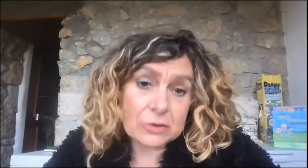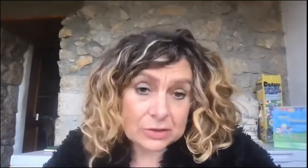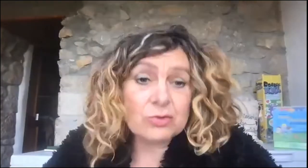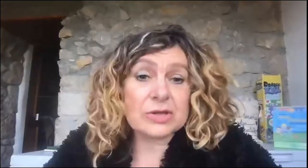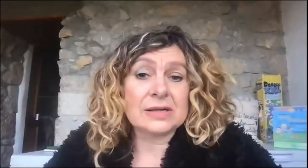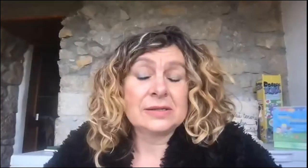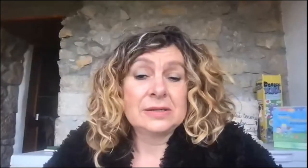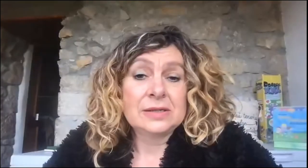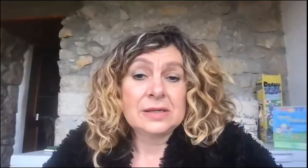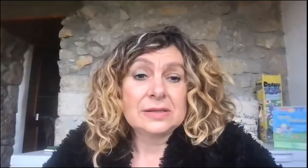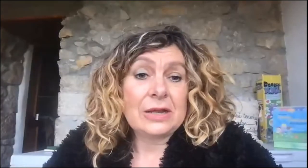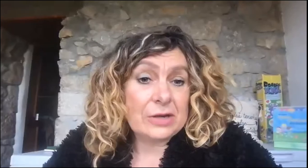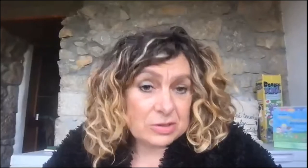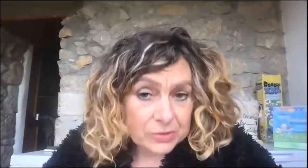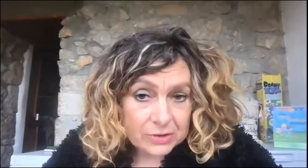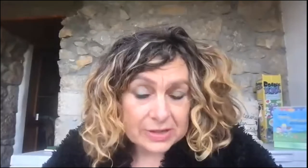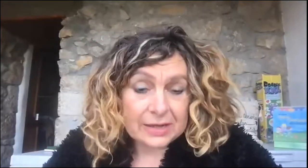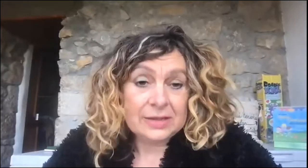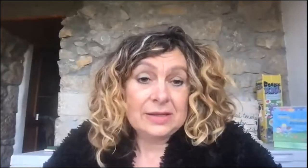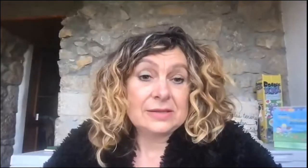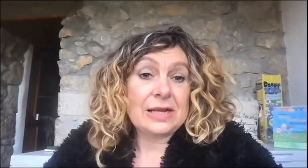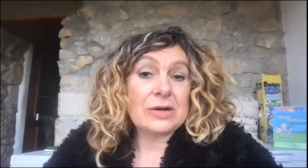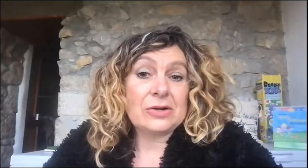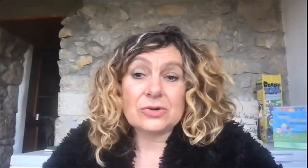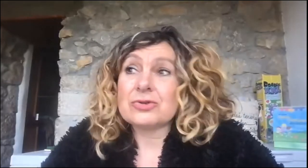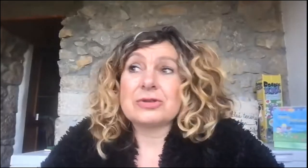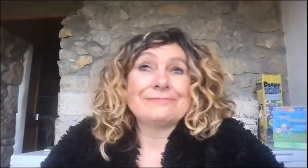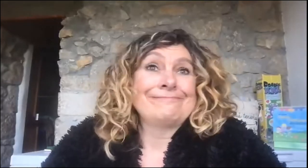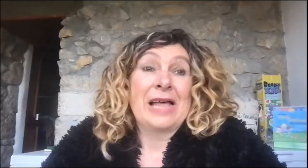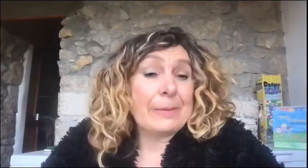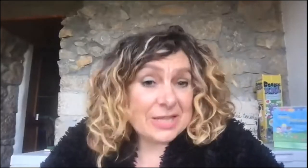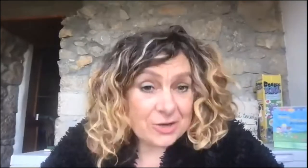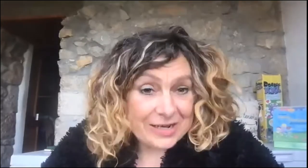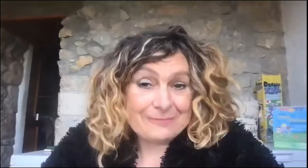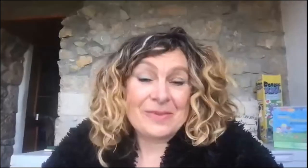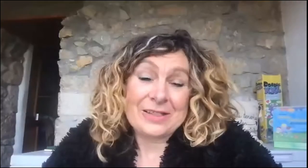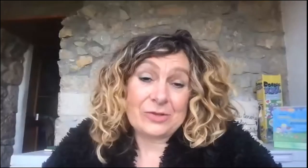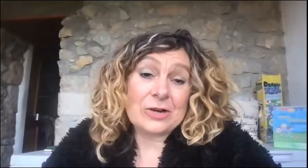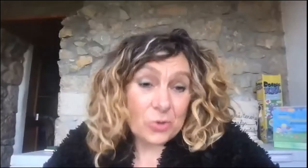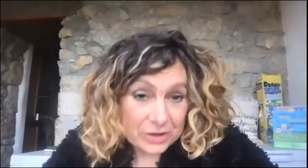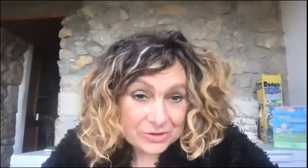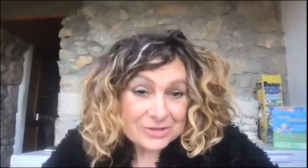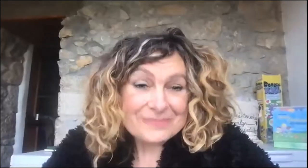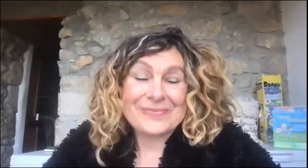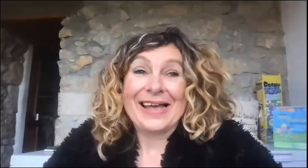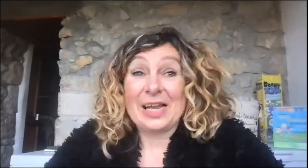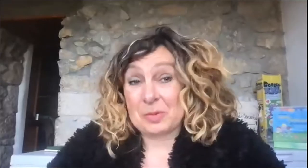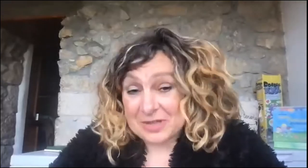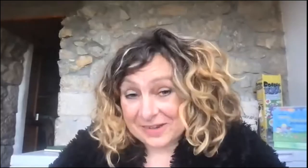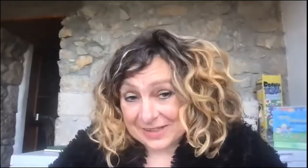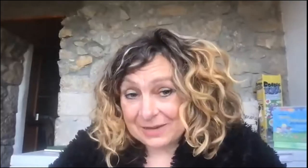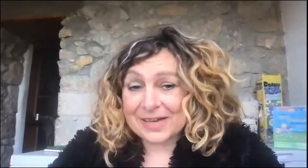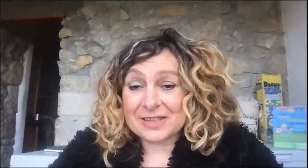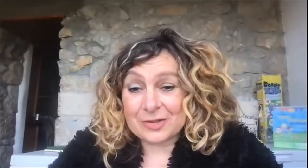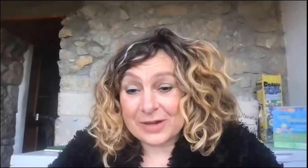partir de lo que nos gusta, de lo que nos emociona, de lo que nos apasiona. Entonces los juegos, las